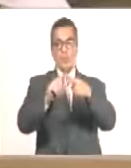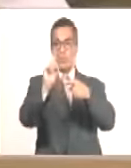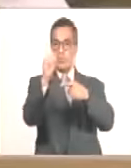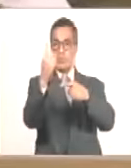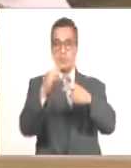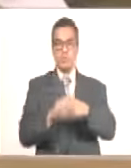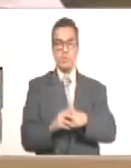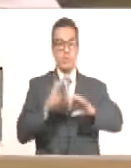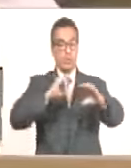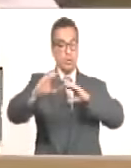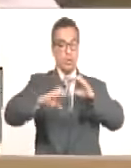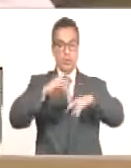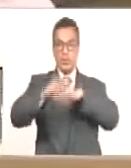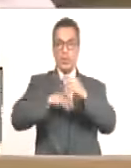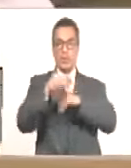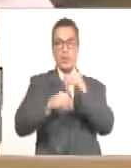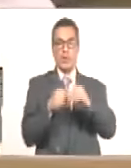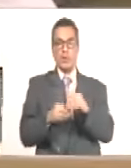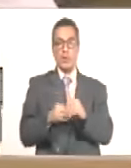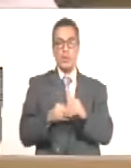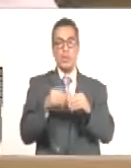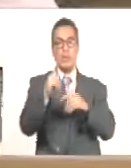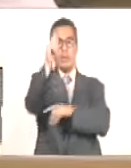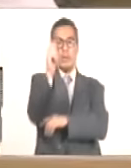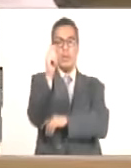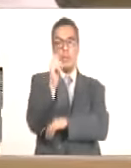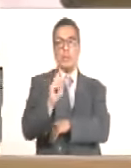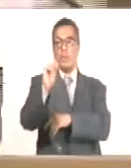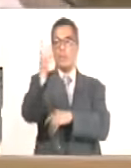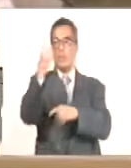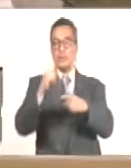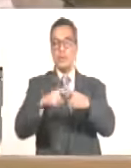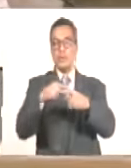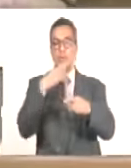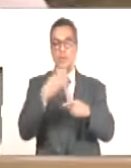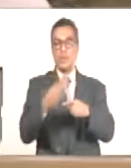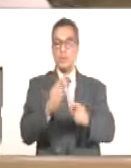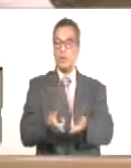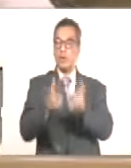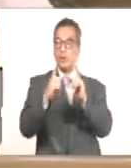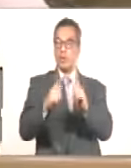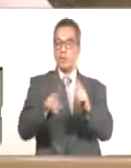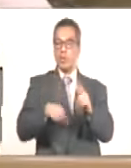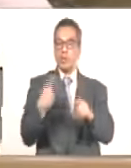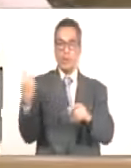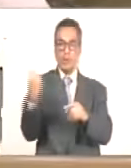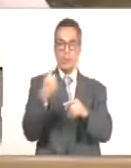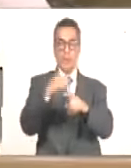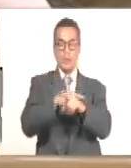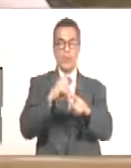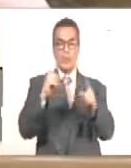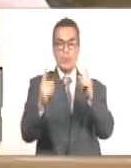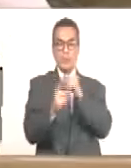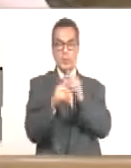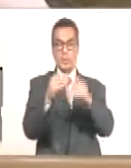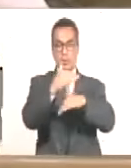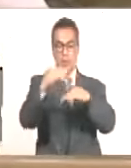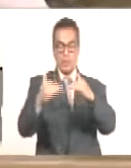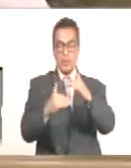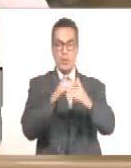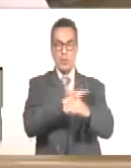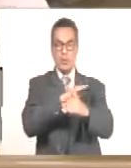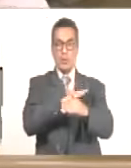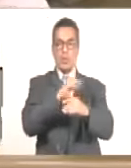1. Comunicaciones suscritas por los ciudadanos diputados principales solicitando permiso para ausentarse e incorporar a sus